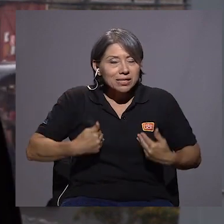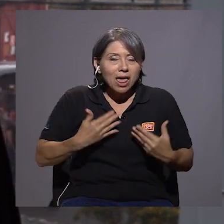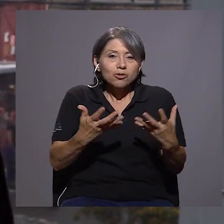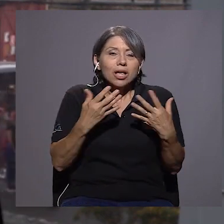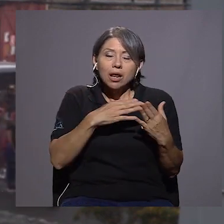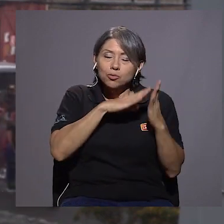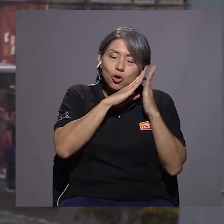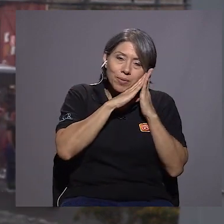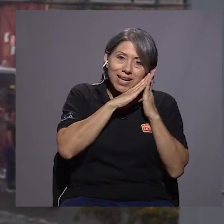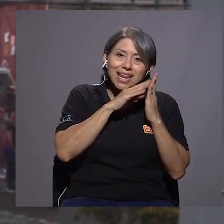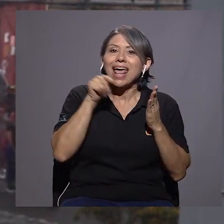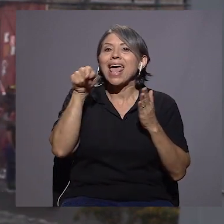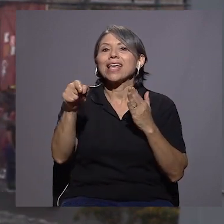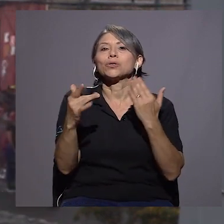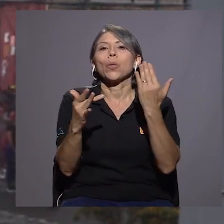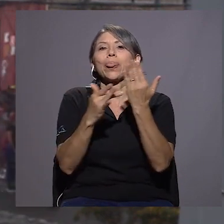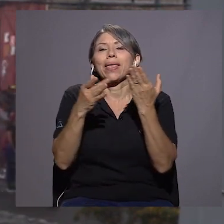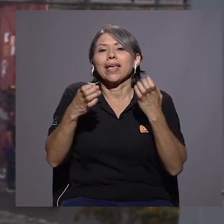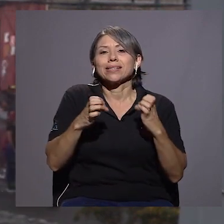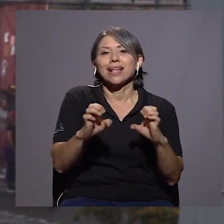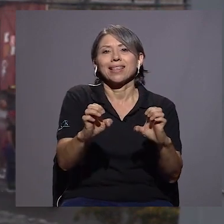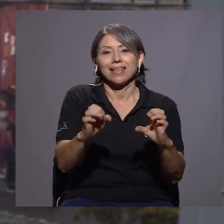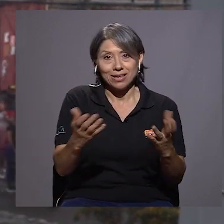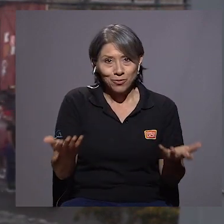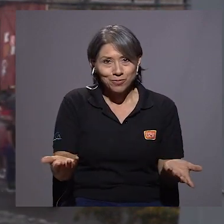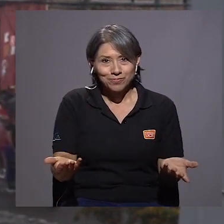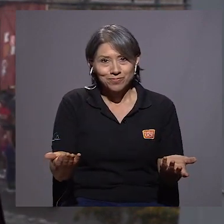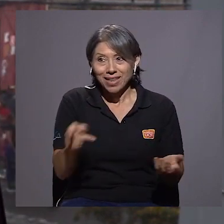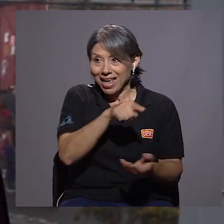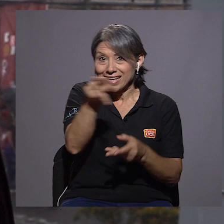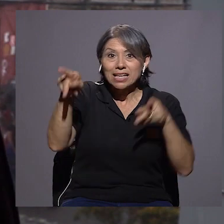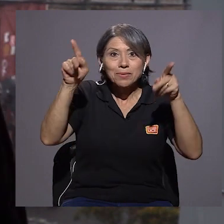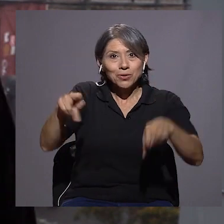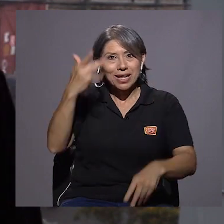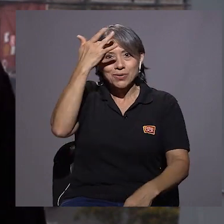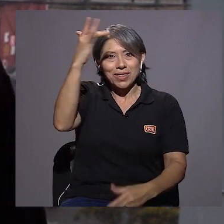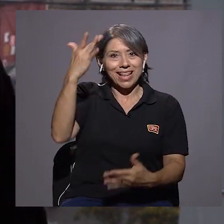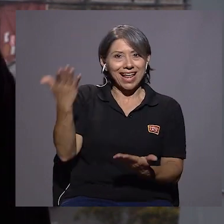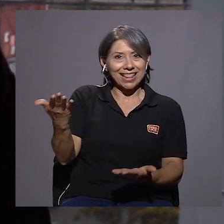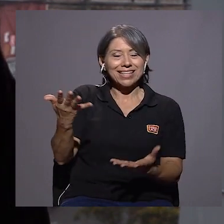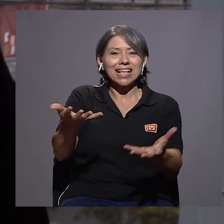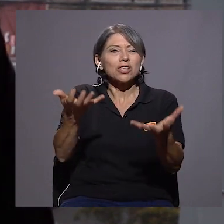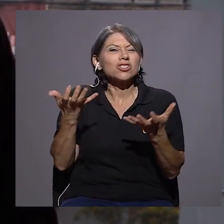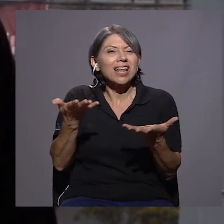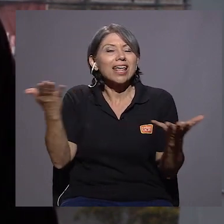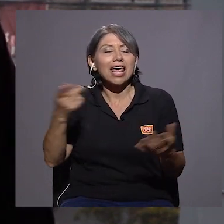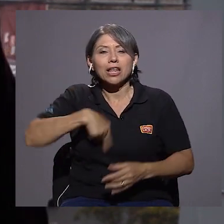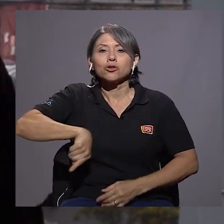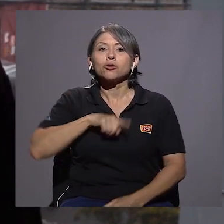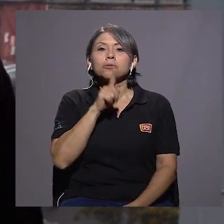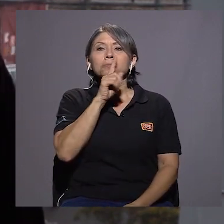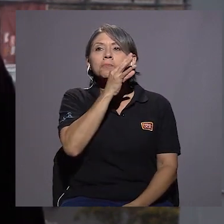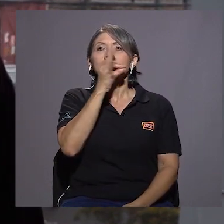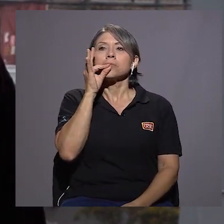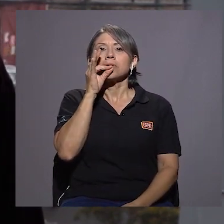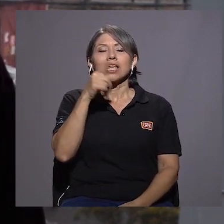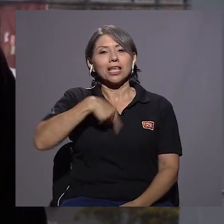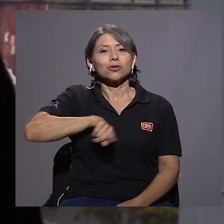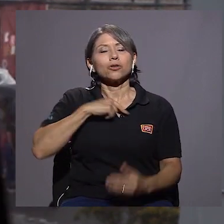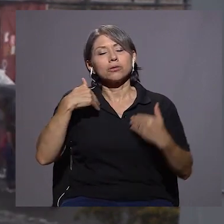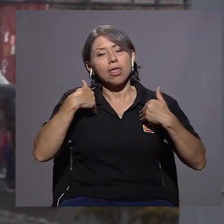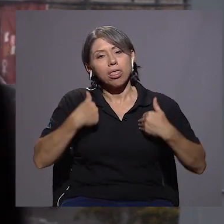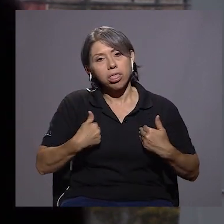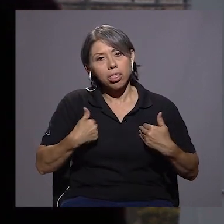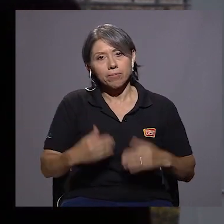cuando queremos dormir. Eso completamente es estratégico. No podemos negar que esas personas son inteligentes y lo que buscan es nuestro silencio y nuestro